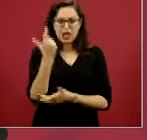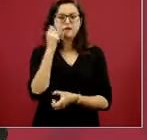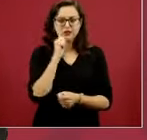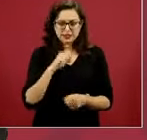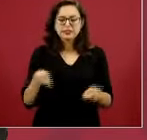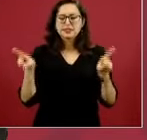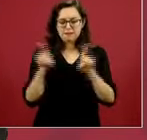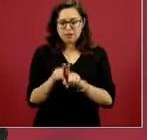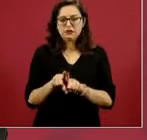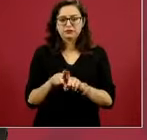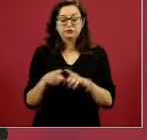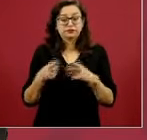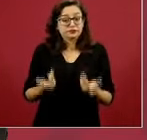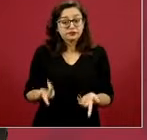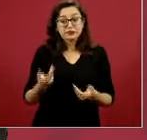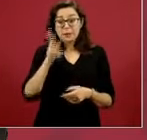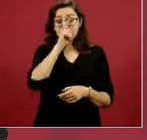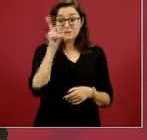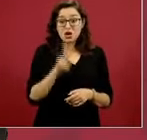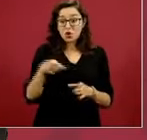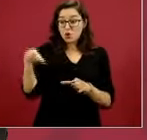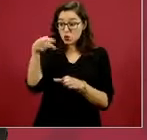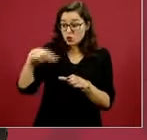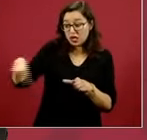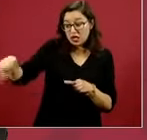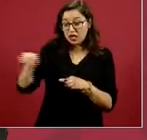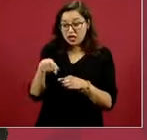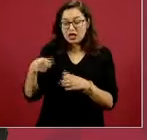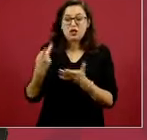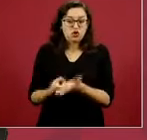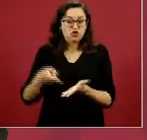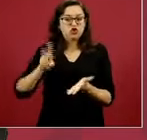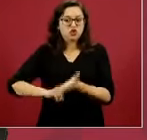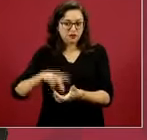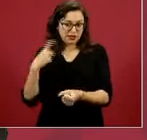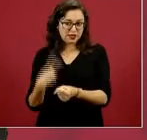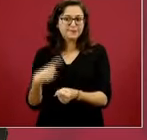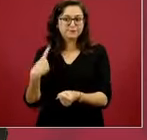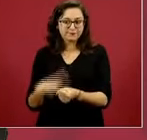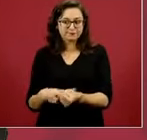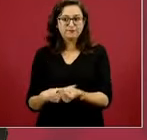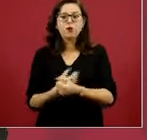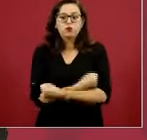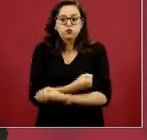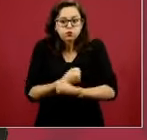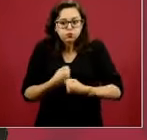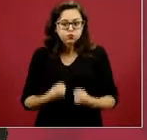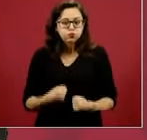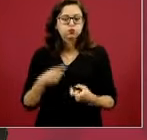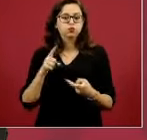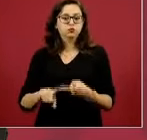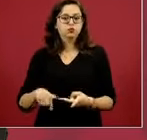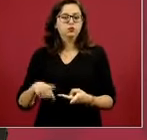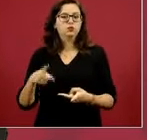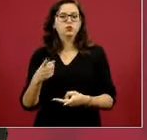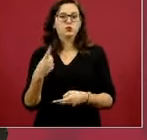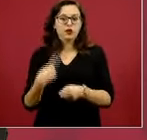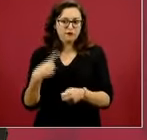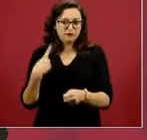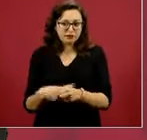especialmente en aquellos jóvenes que también tienen factores de riesgo asociados, especialmente obesidad,